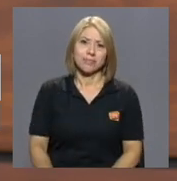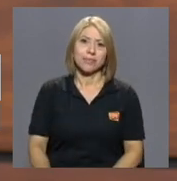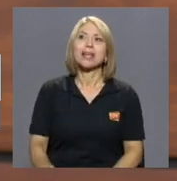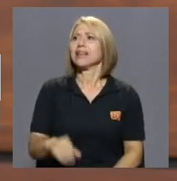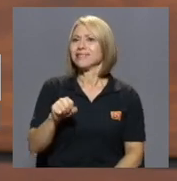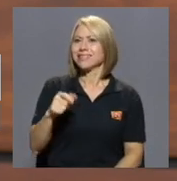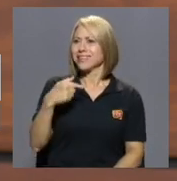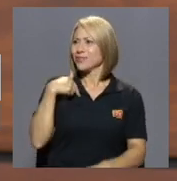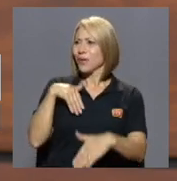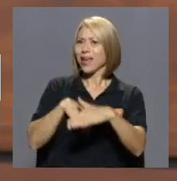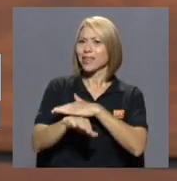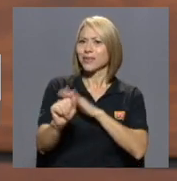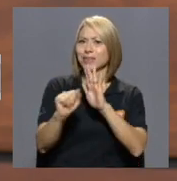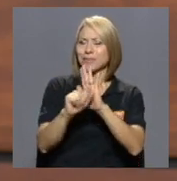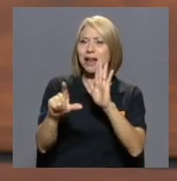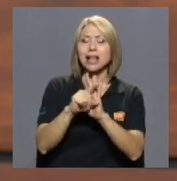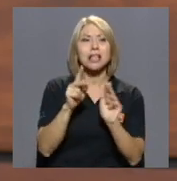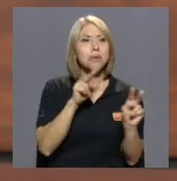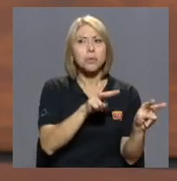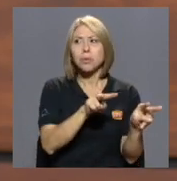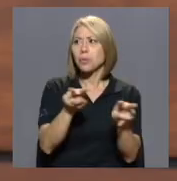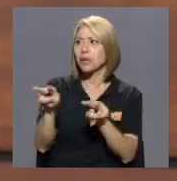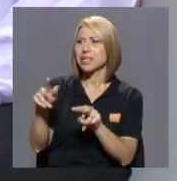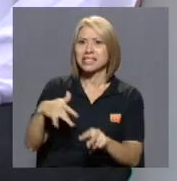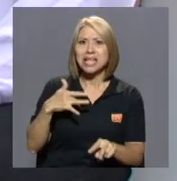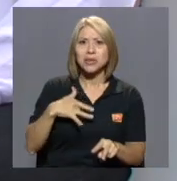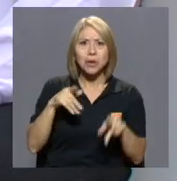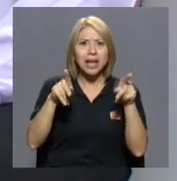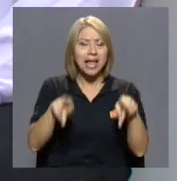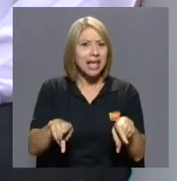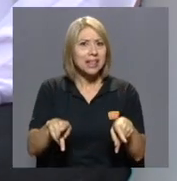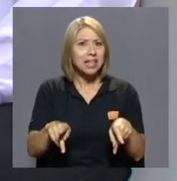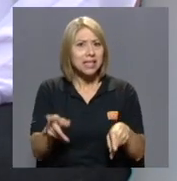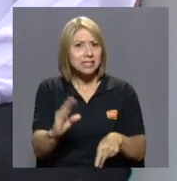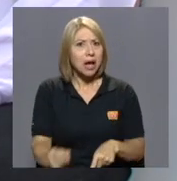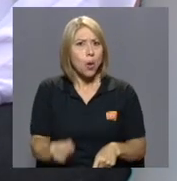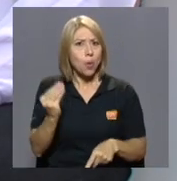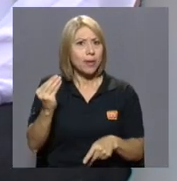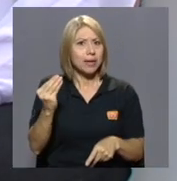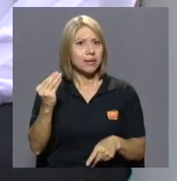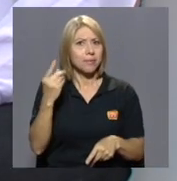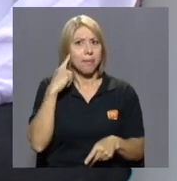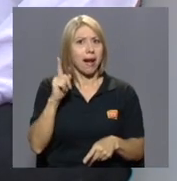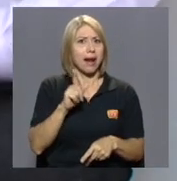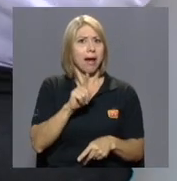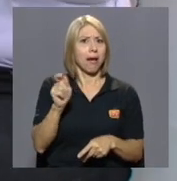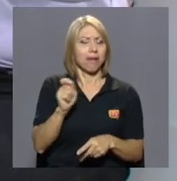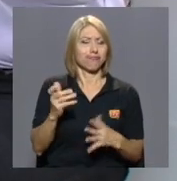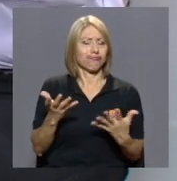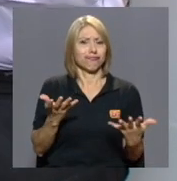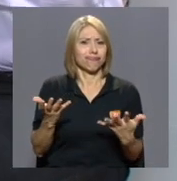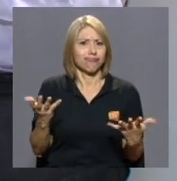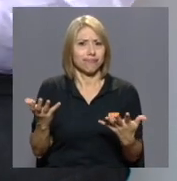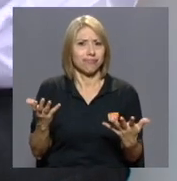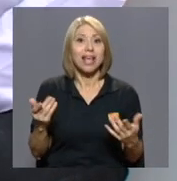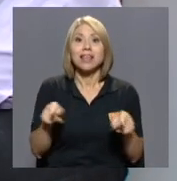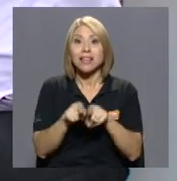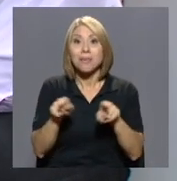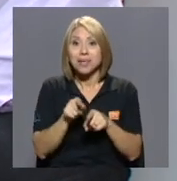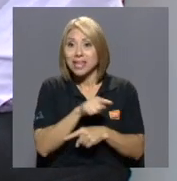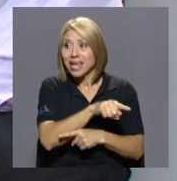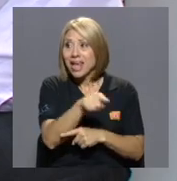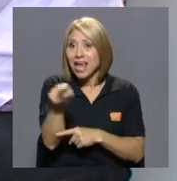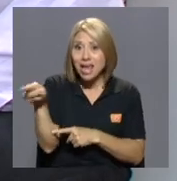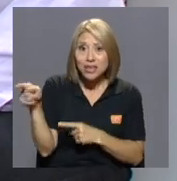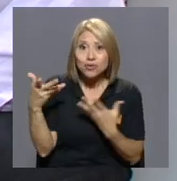siento que la gente todavía está bastante joven, como para que tenga que tomar la decisión de irse. Y por la cantidad de años que tienen y las anualidades